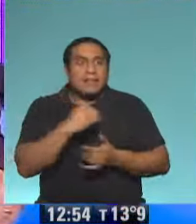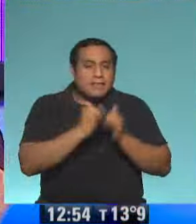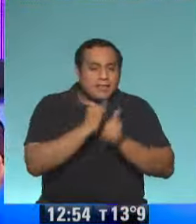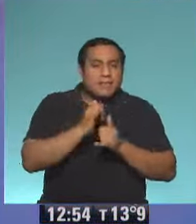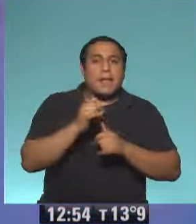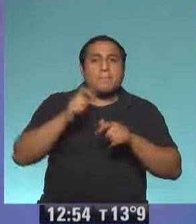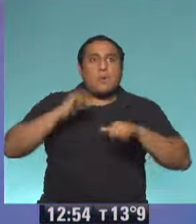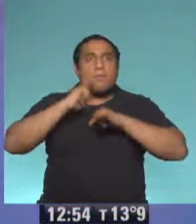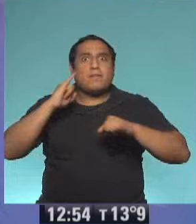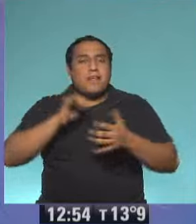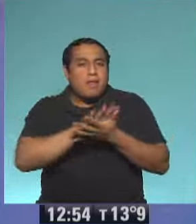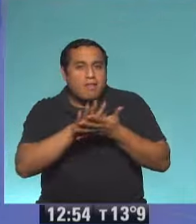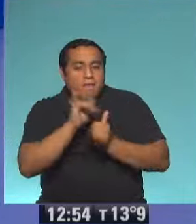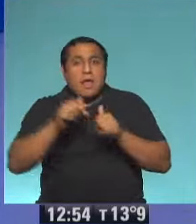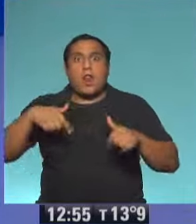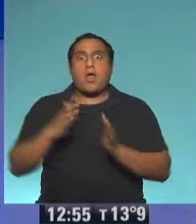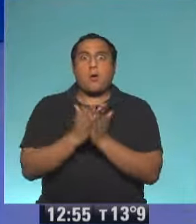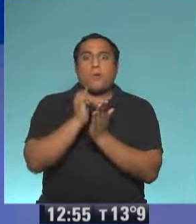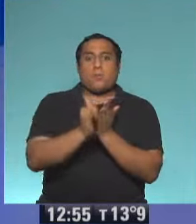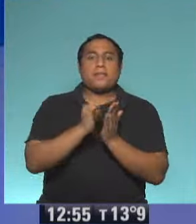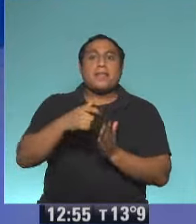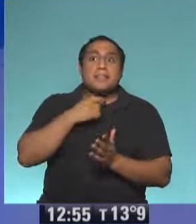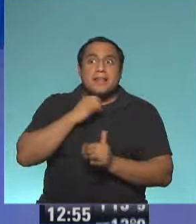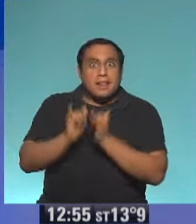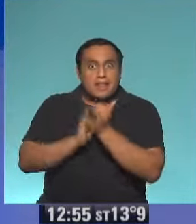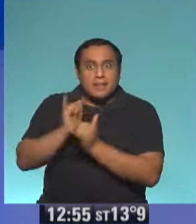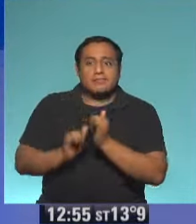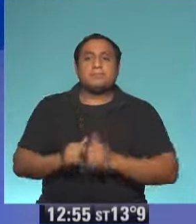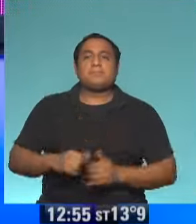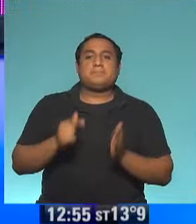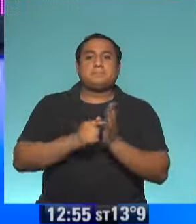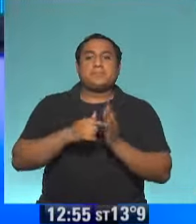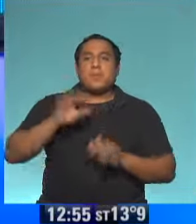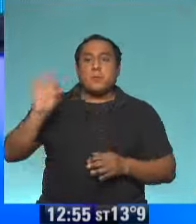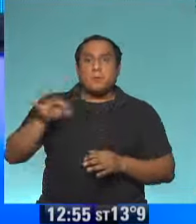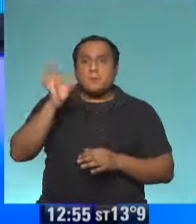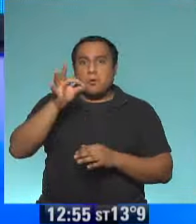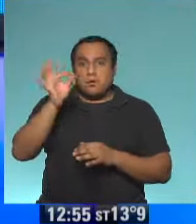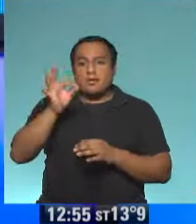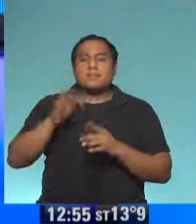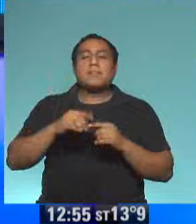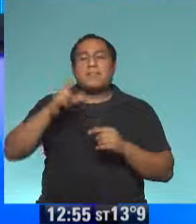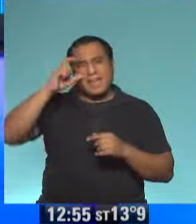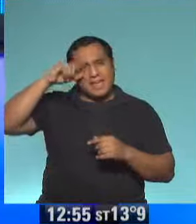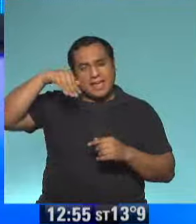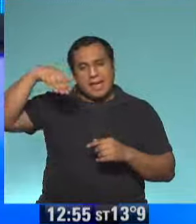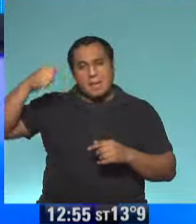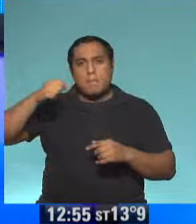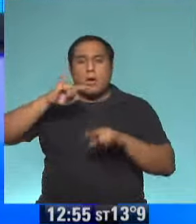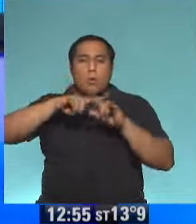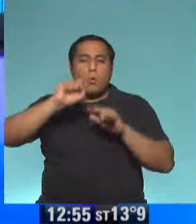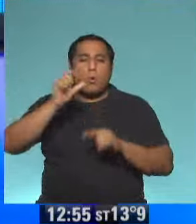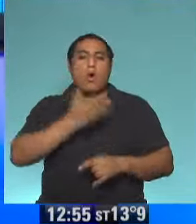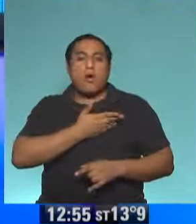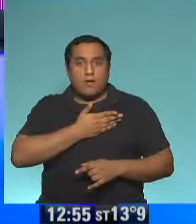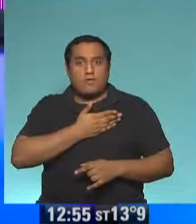les traje. Un cuento. Buenísimo. ¿Quieren escuchar? Sí, me encantaría. Se llama Moscas Resucitadas, de Emma Wolf. Escuchen el título. La tengo.